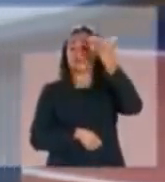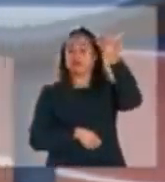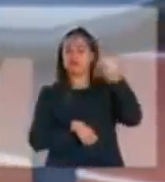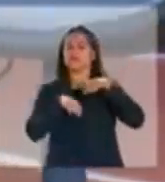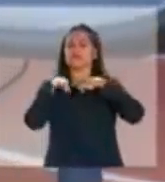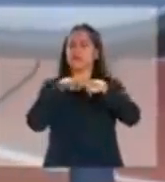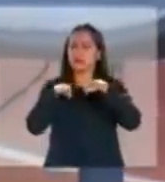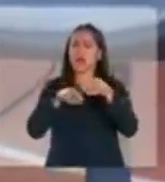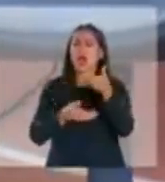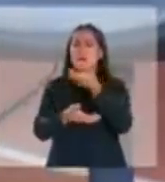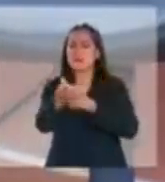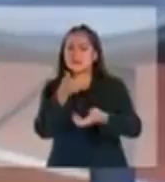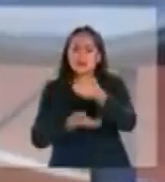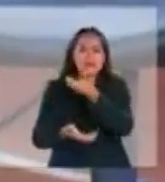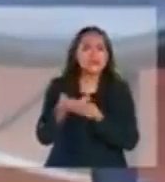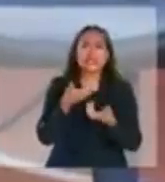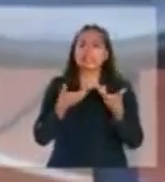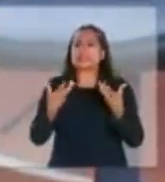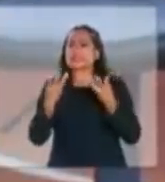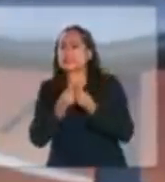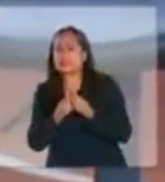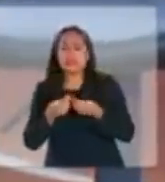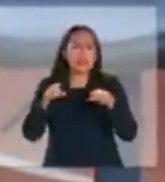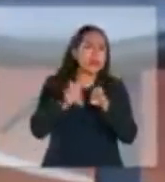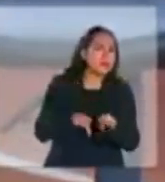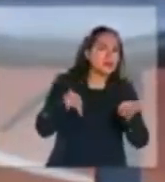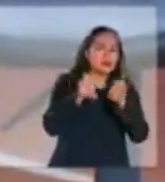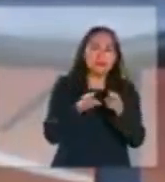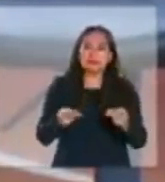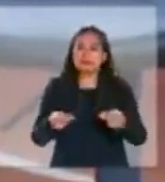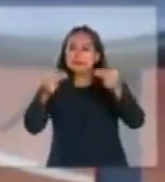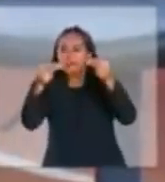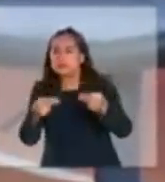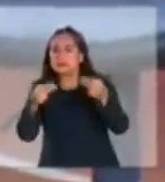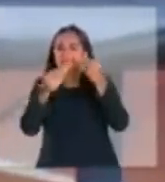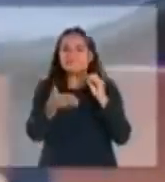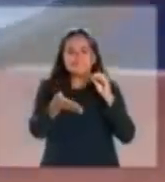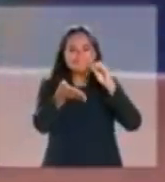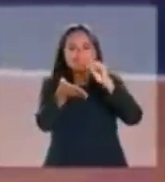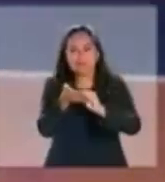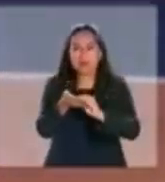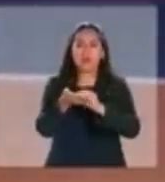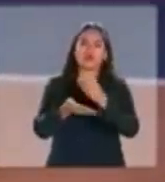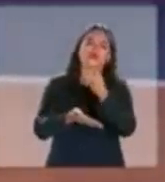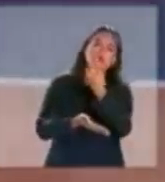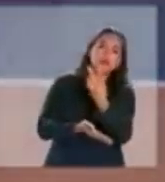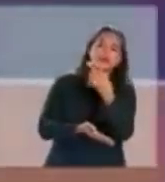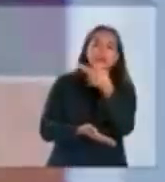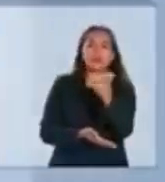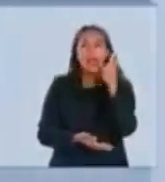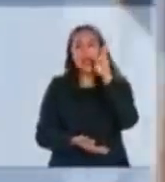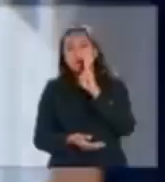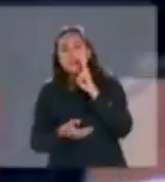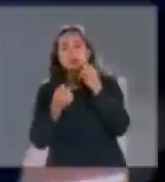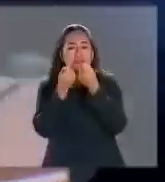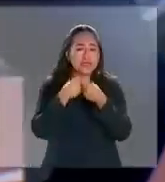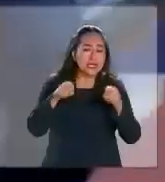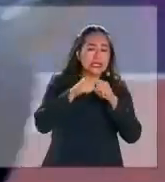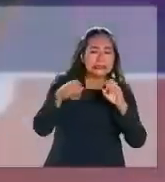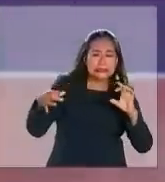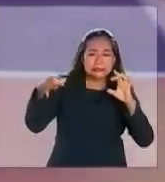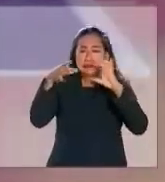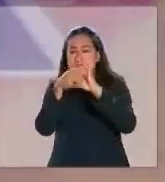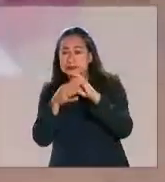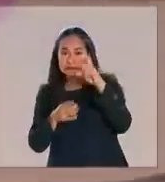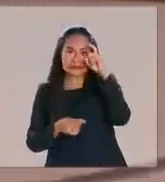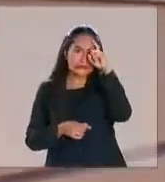juntaban para ver si una franquicia podía abrir dos restaurantes en vez de uno era una época en donde es el caso de estos afectaba a